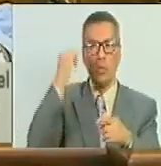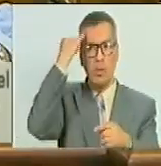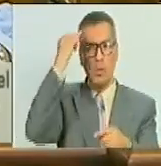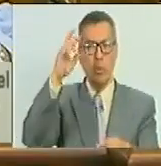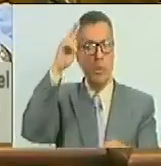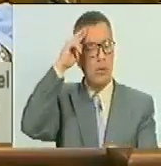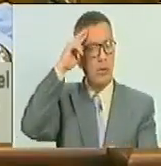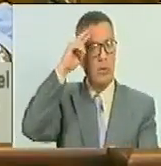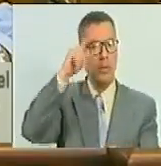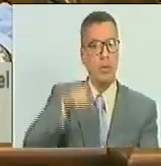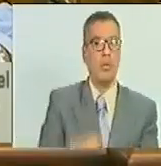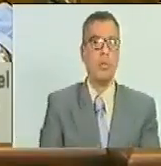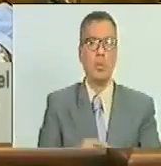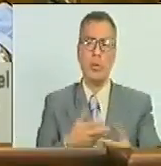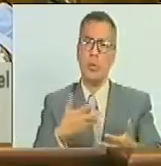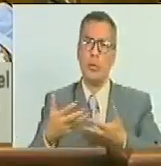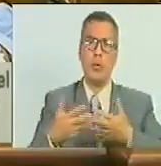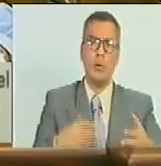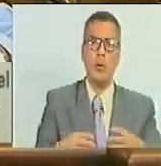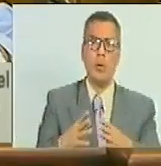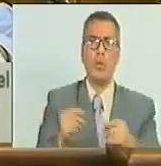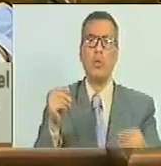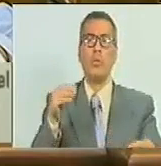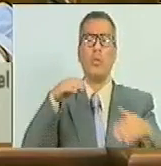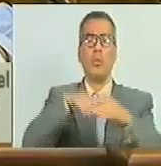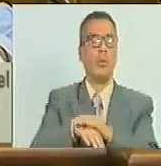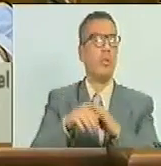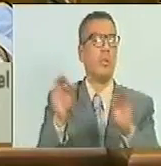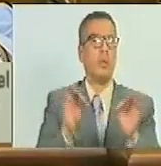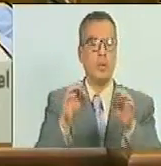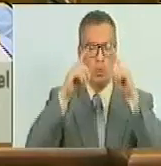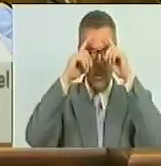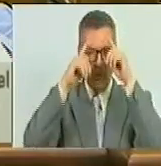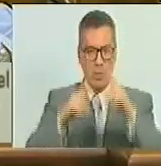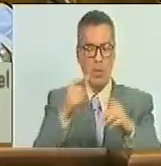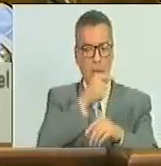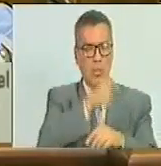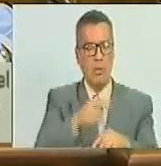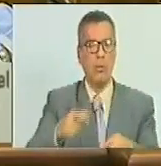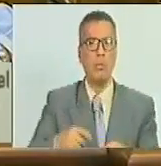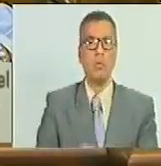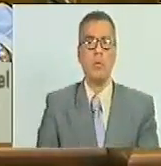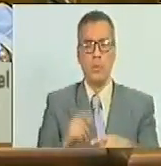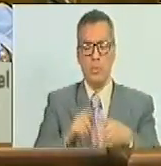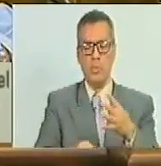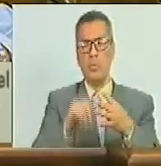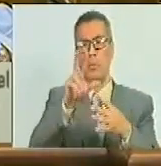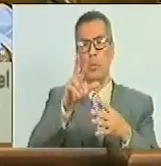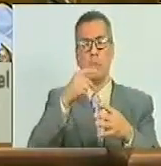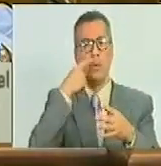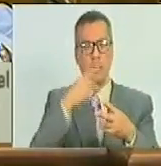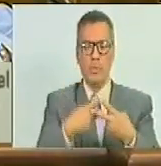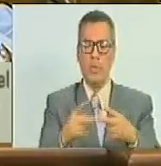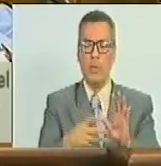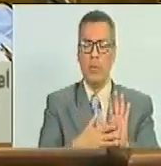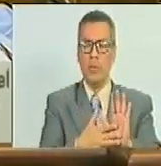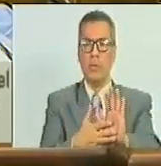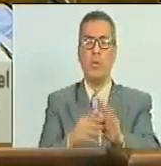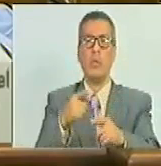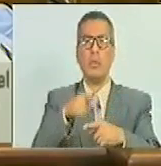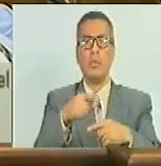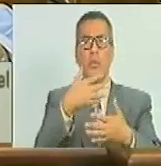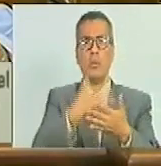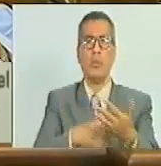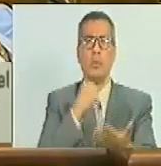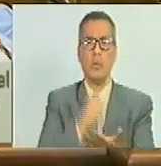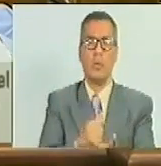respeto, solidaridad, no injerencia y autodeterminación de los pueblos. Tercero, publicar el presente acuerdo en la Gaceta